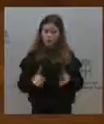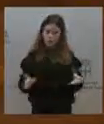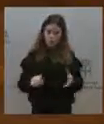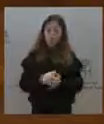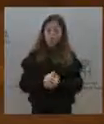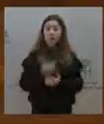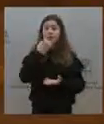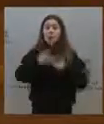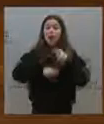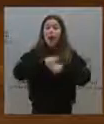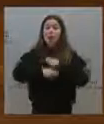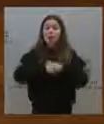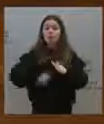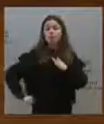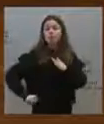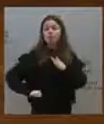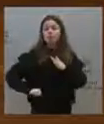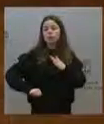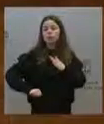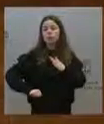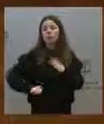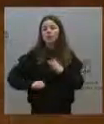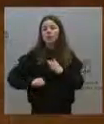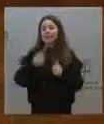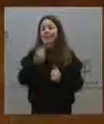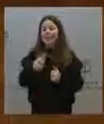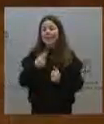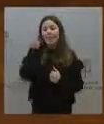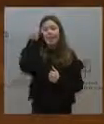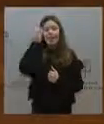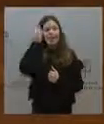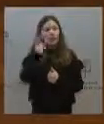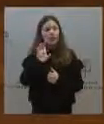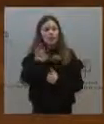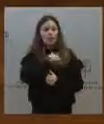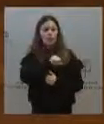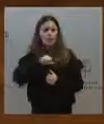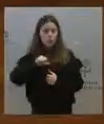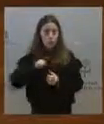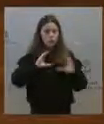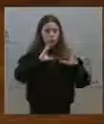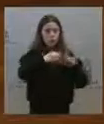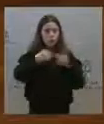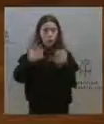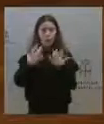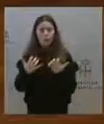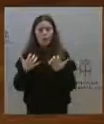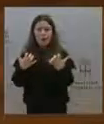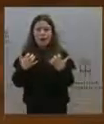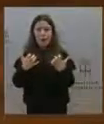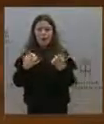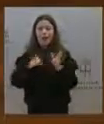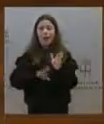de no dialogar con quienes no creemos en el Estado autonómico, aquellos grupos parlamentarios que no creen en el crecimiento económico, en la